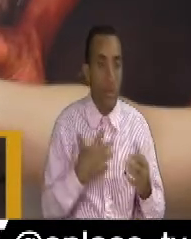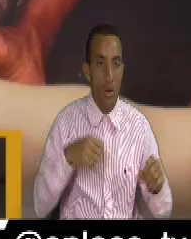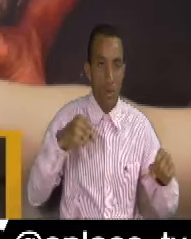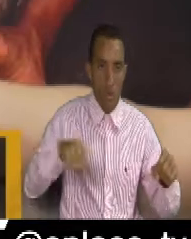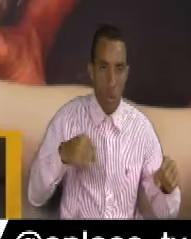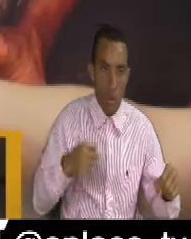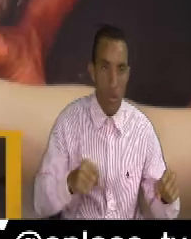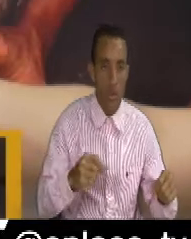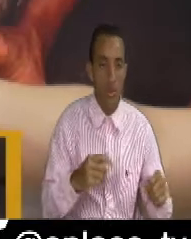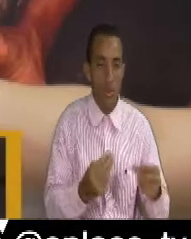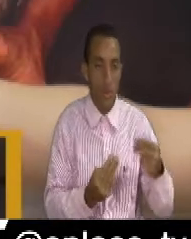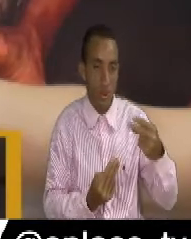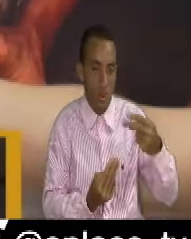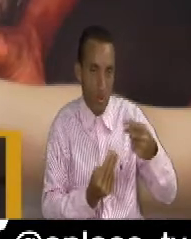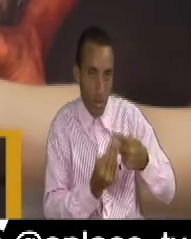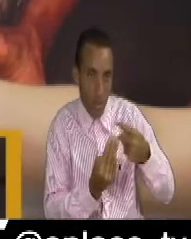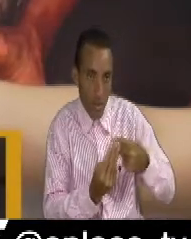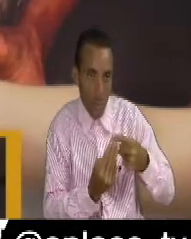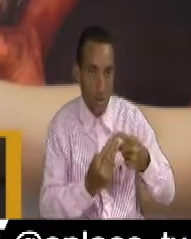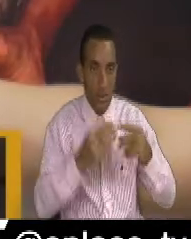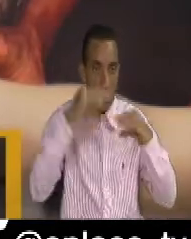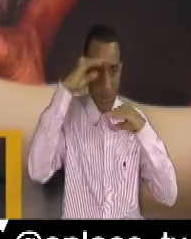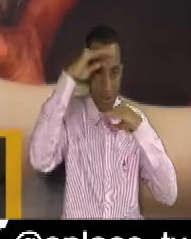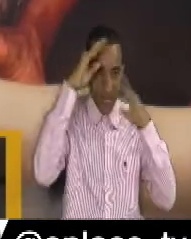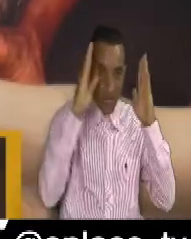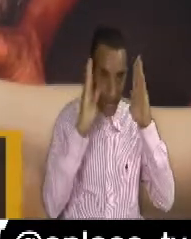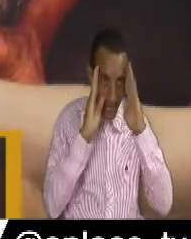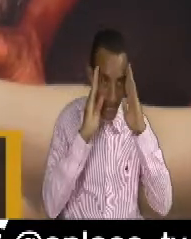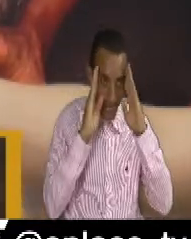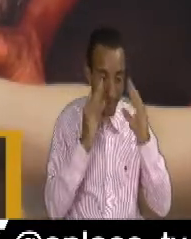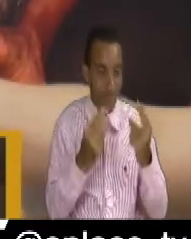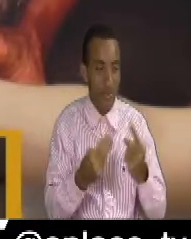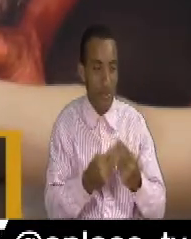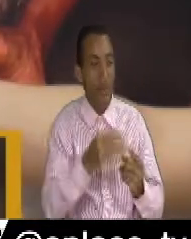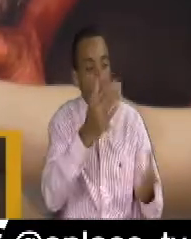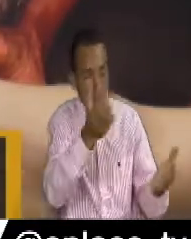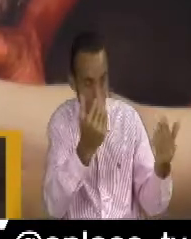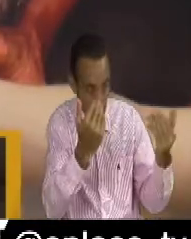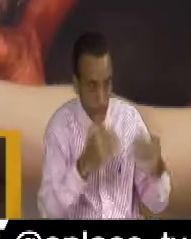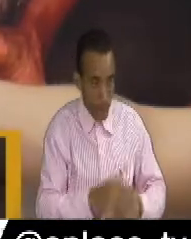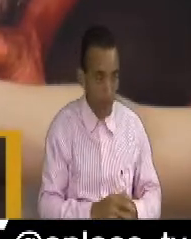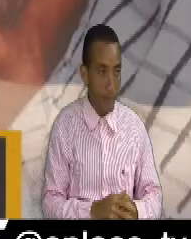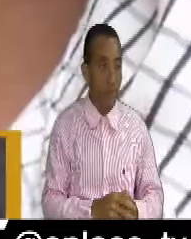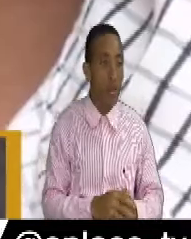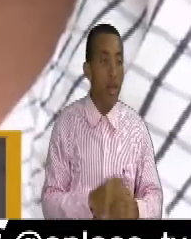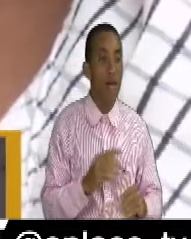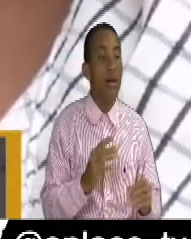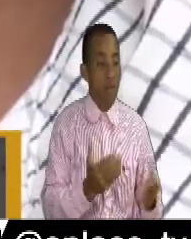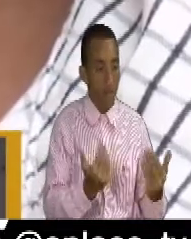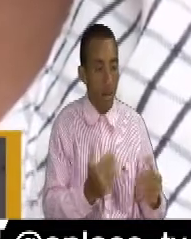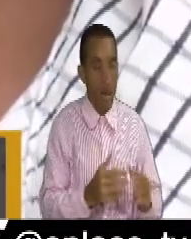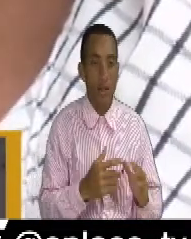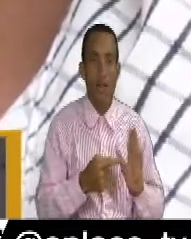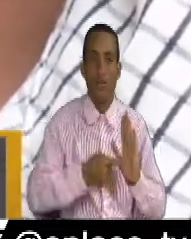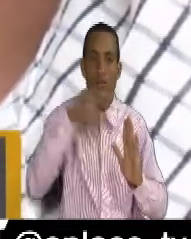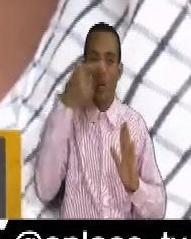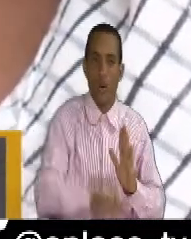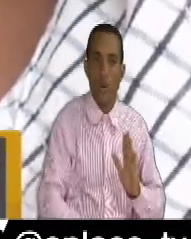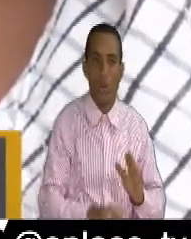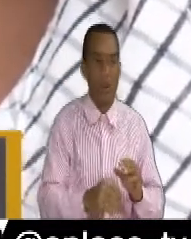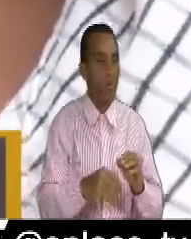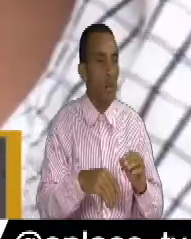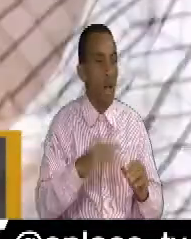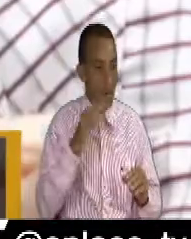paz y todo lo demás, se ven envueltos en una situación de abuso a autoridad, esto es propinando